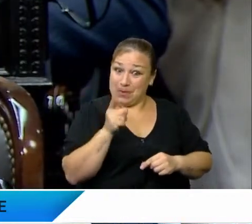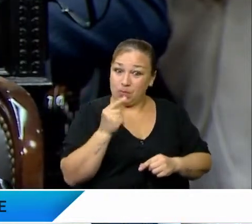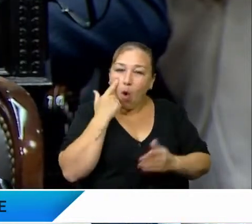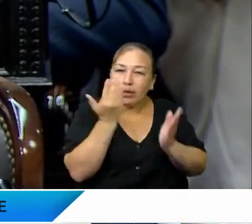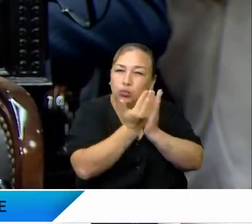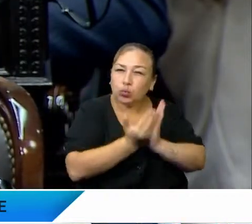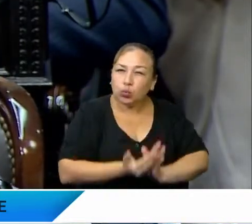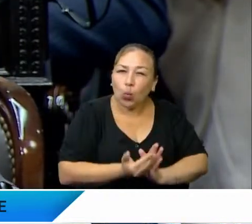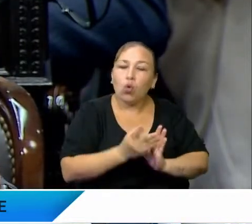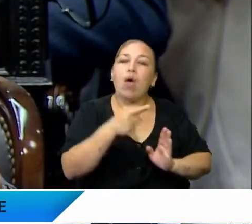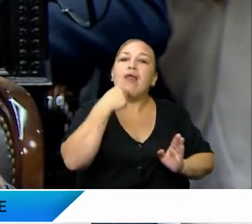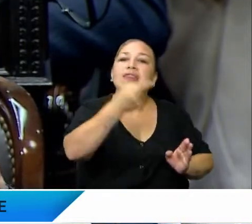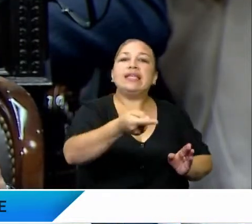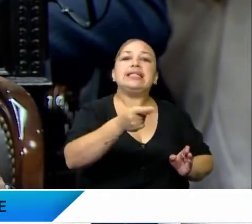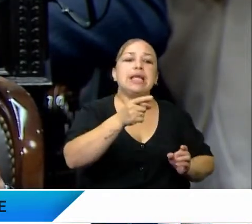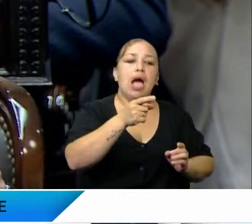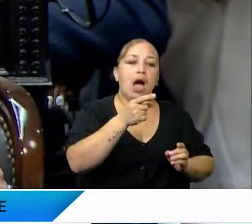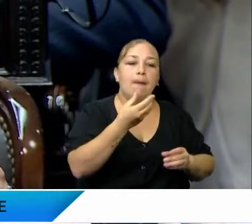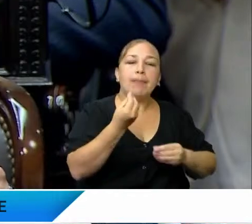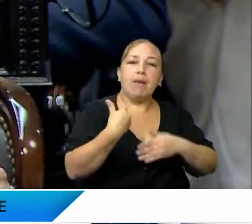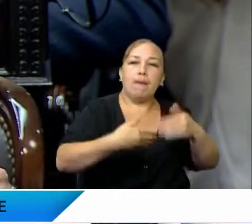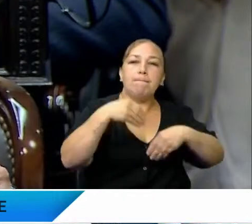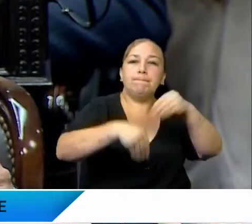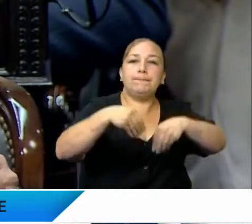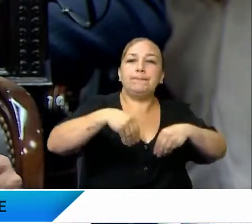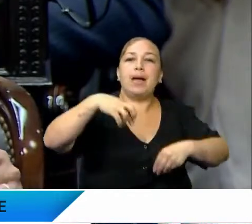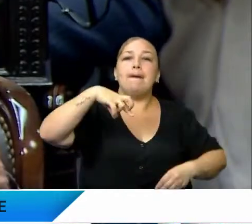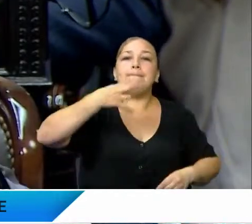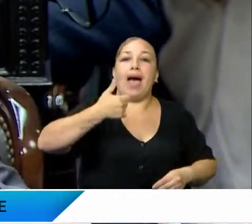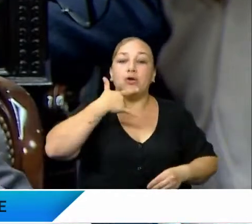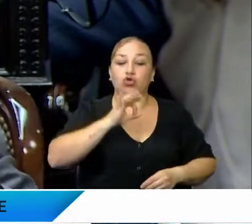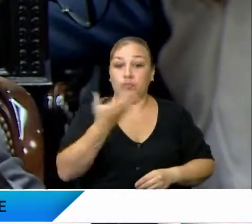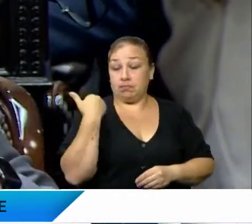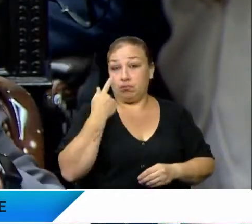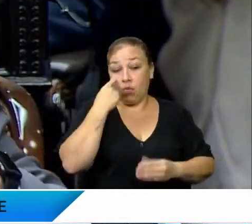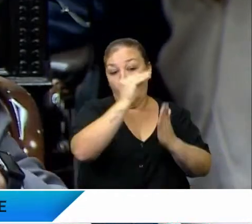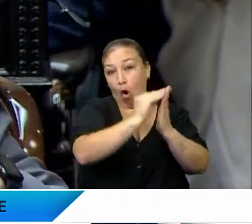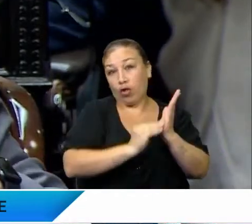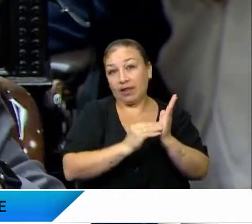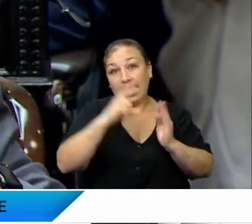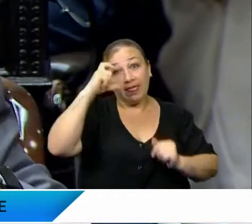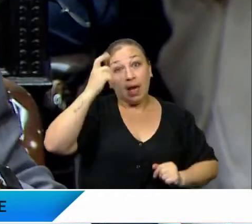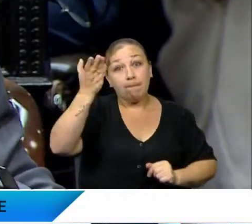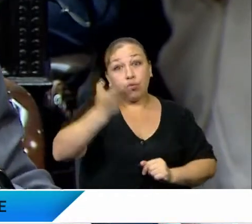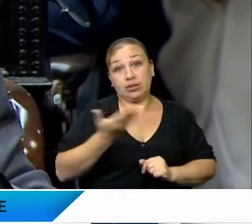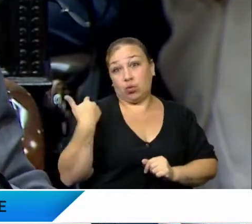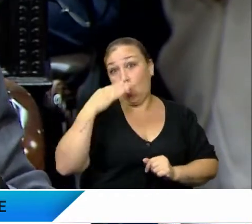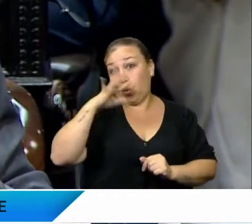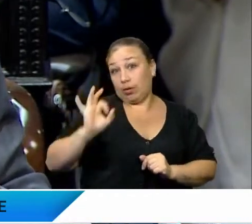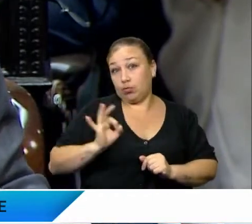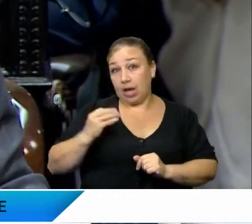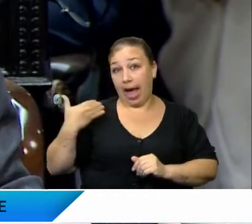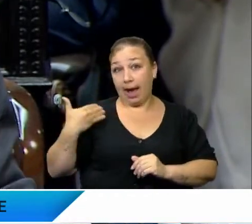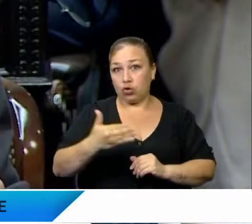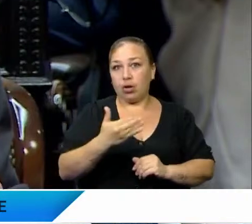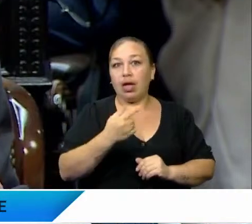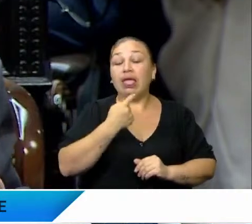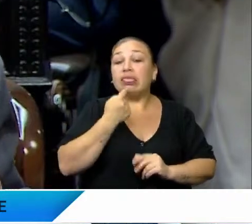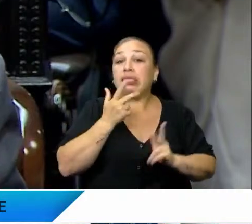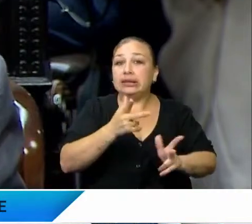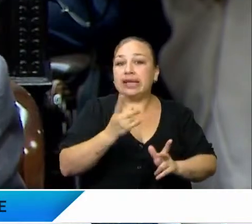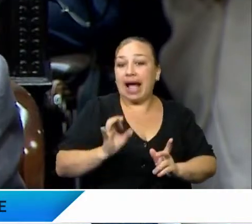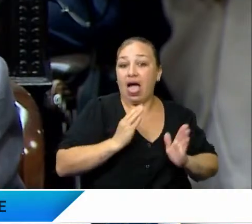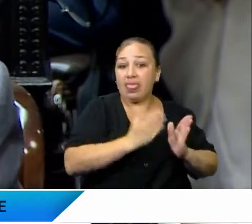de las PASO, en el orden del 10% en los últimos años. Es decir, que cada año que